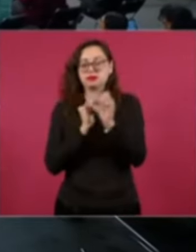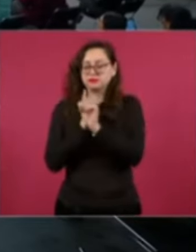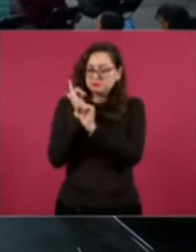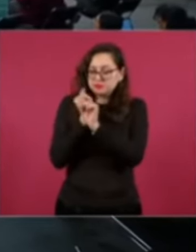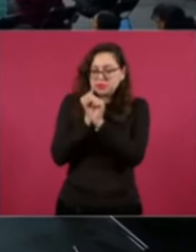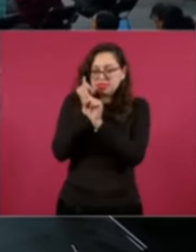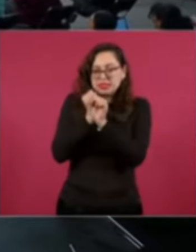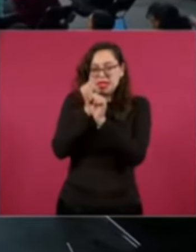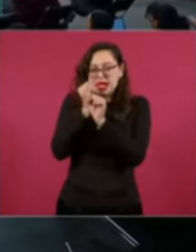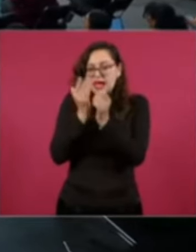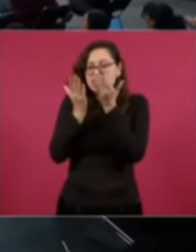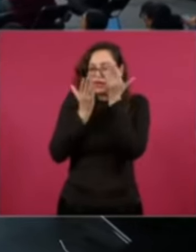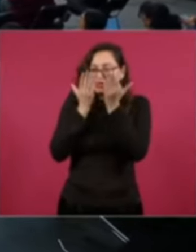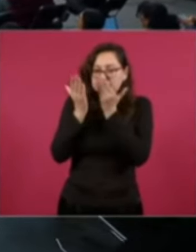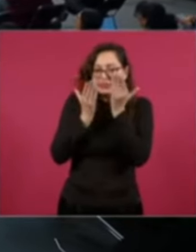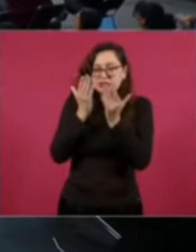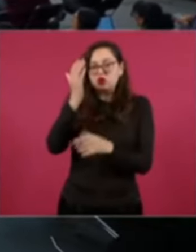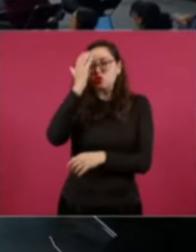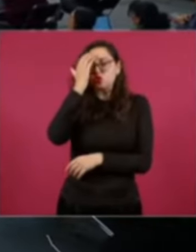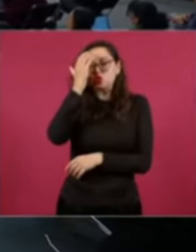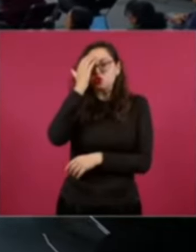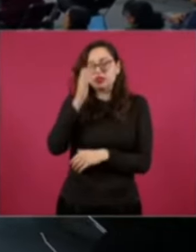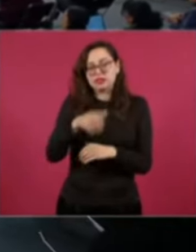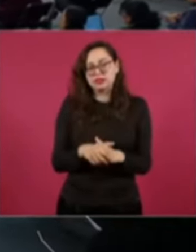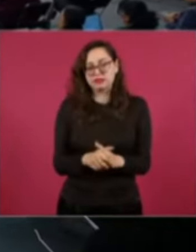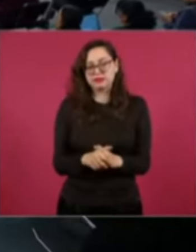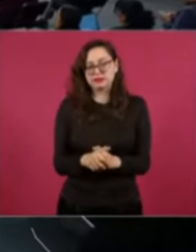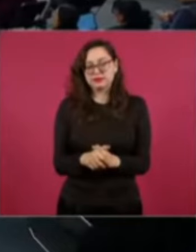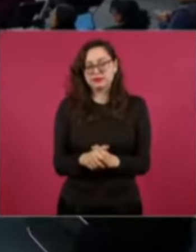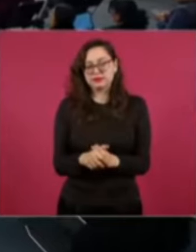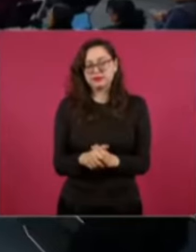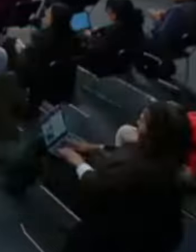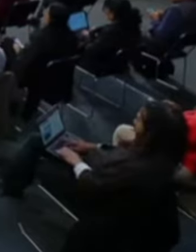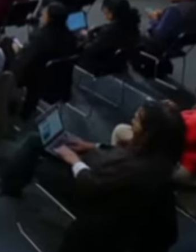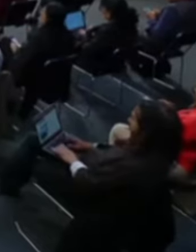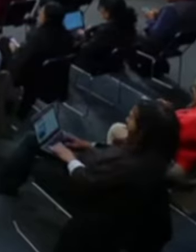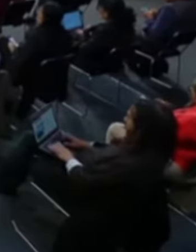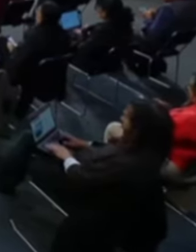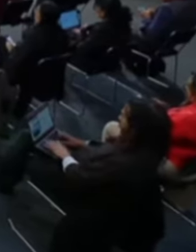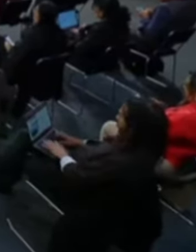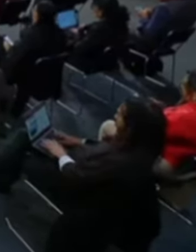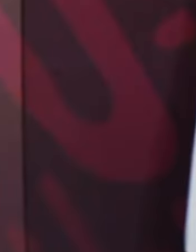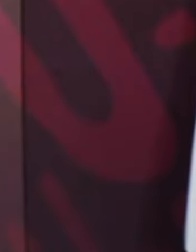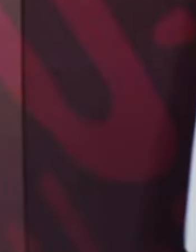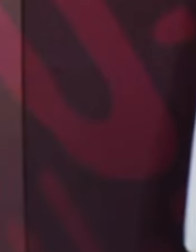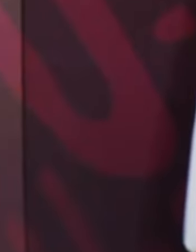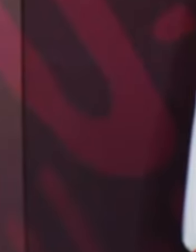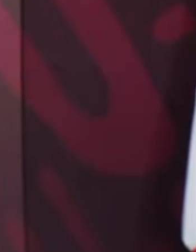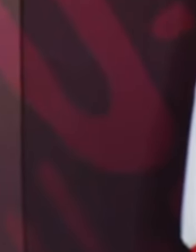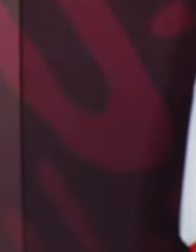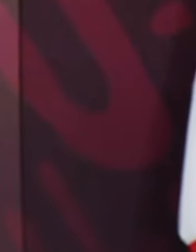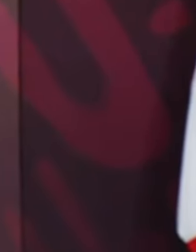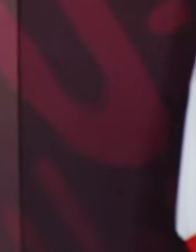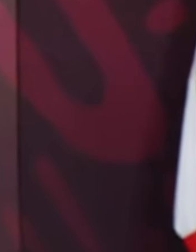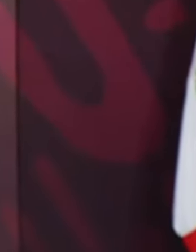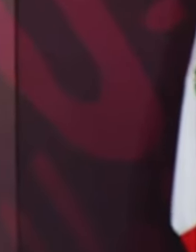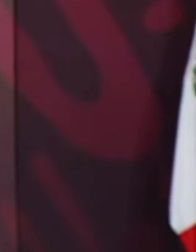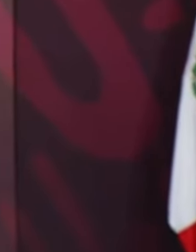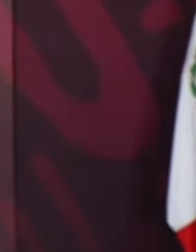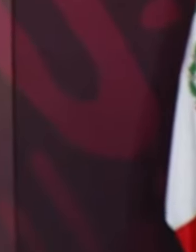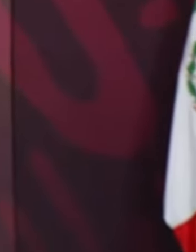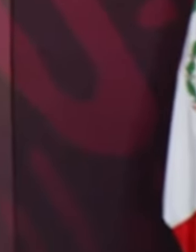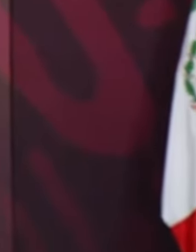poderosos empresarios. Te vas a sorprender, mandó duro mensaje. Antes de poner la información, los invitamos a que nos